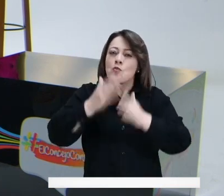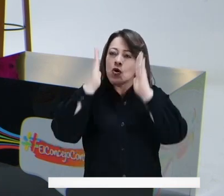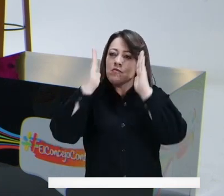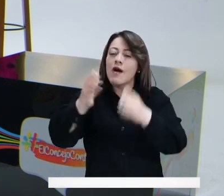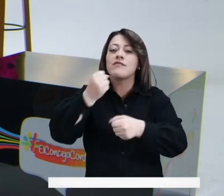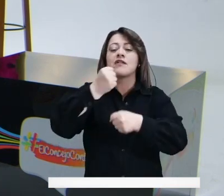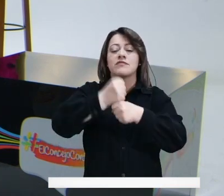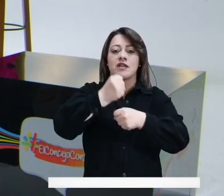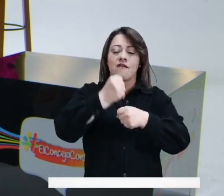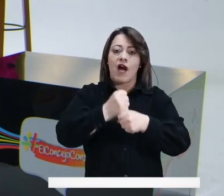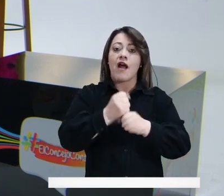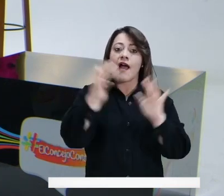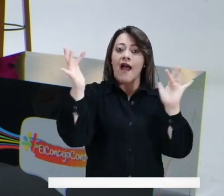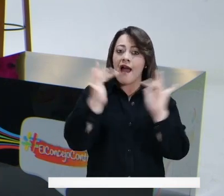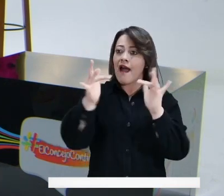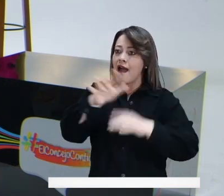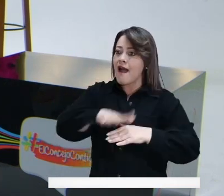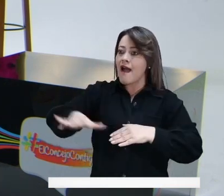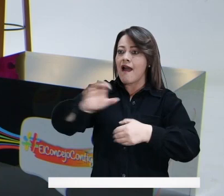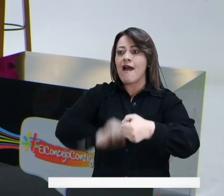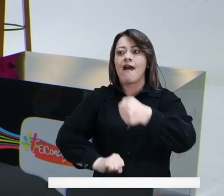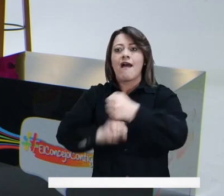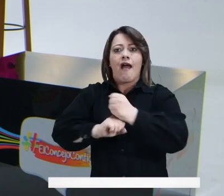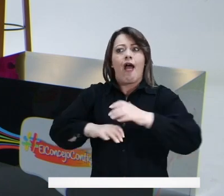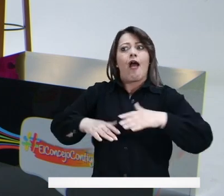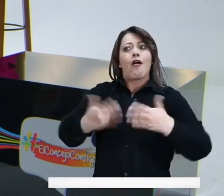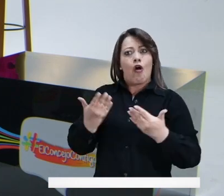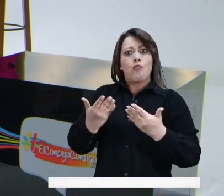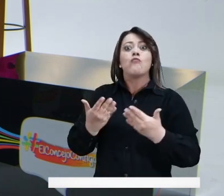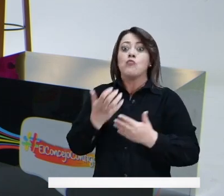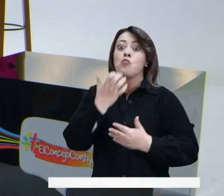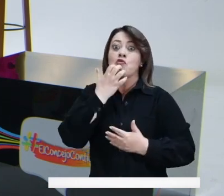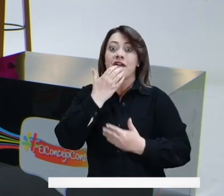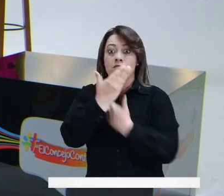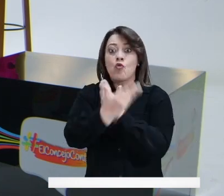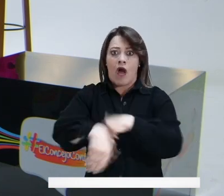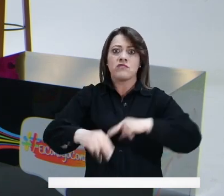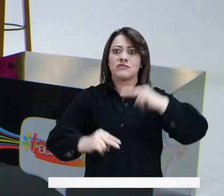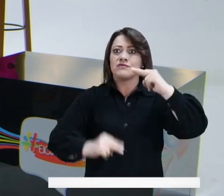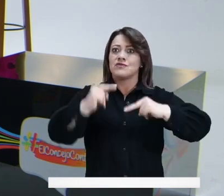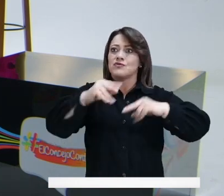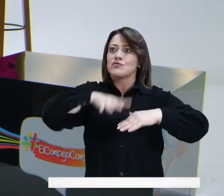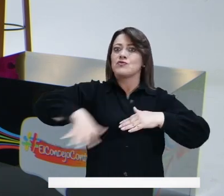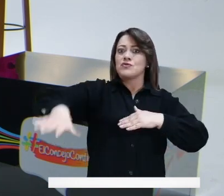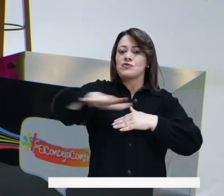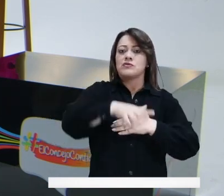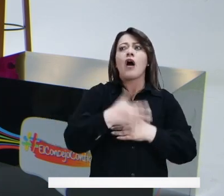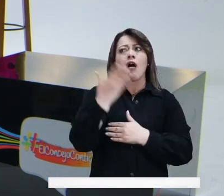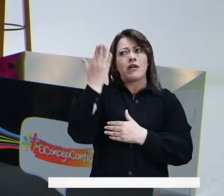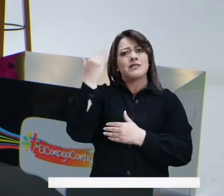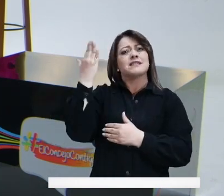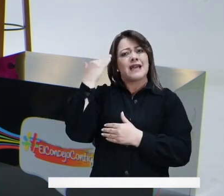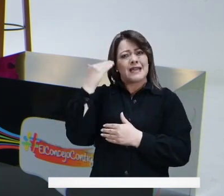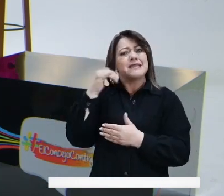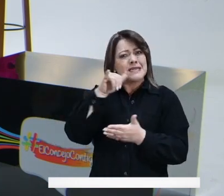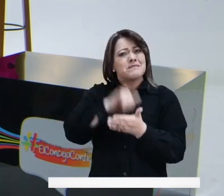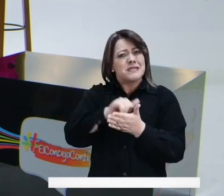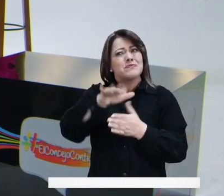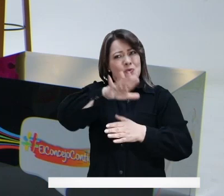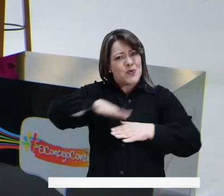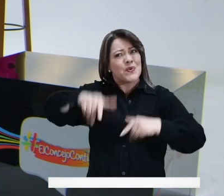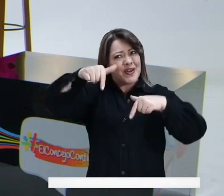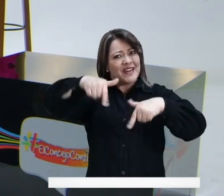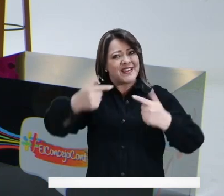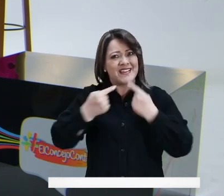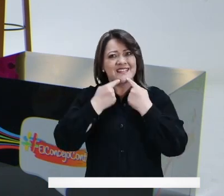trabajar en temas que requiere justamente la población, en el tema de infraestructura. En alguna oportunidad hablábamos en este mismo